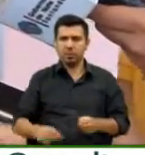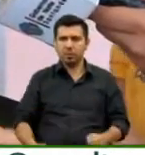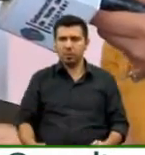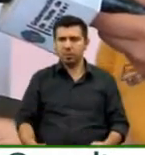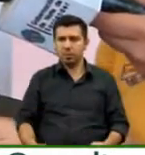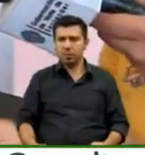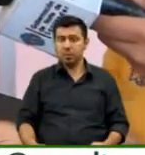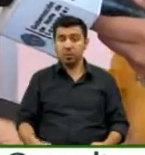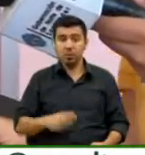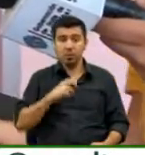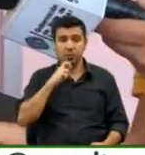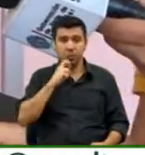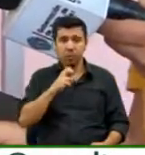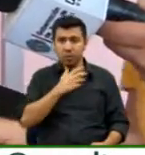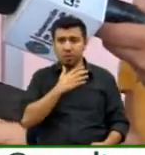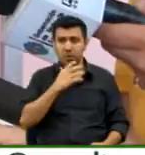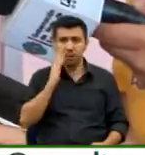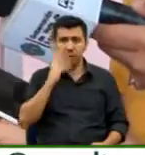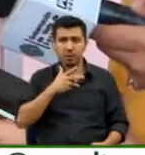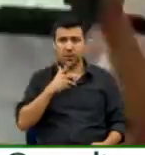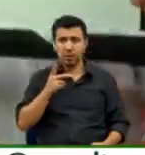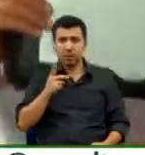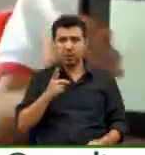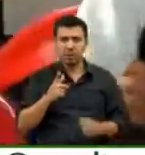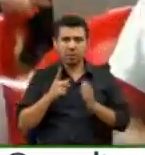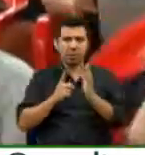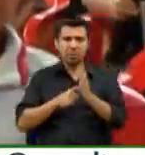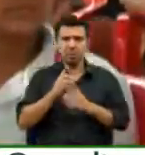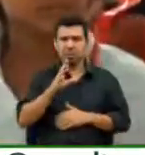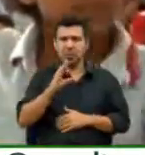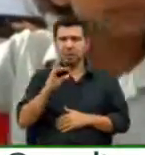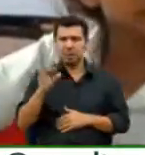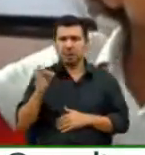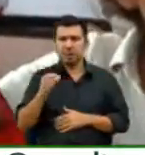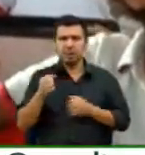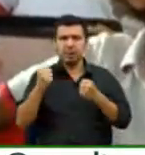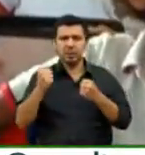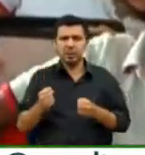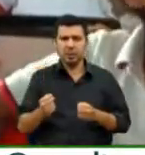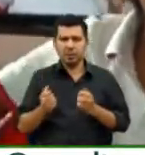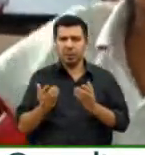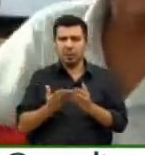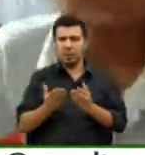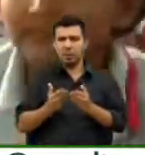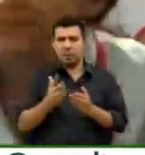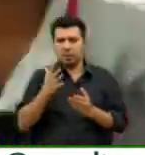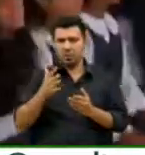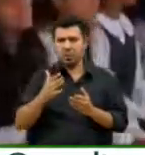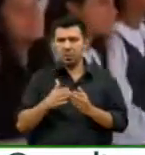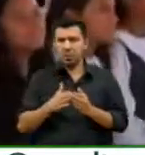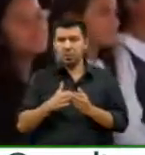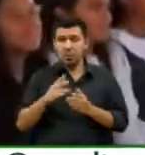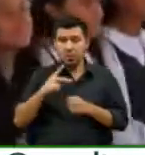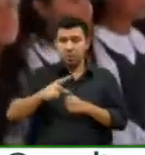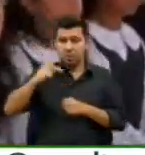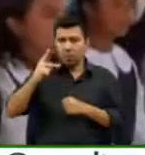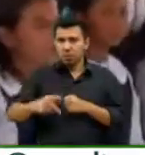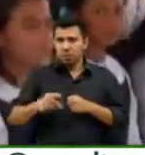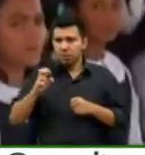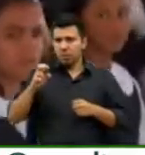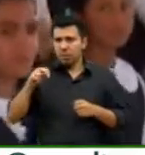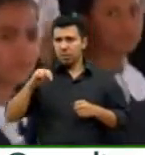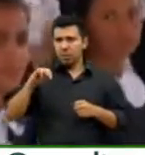norte de santander cuenta con más de 1500 sedes educativas con el proyecto enjambre se están venciendo